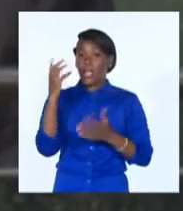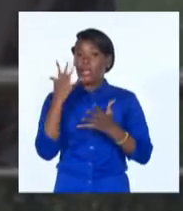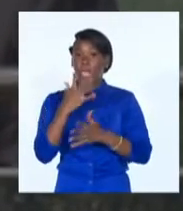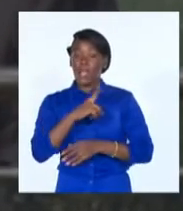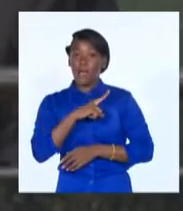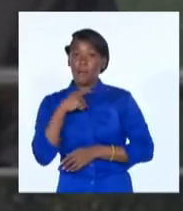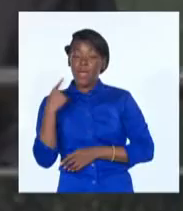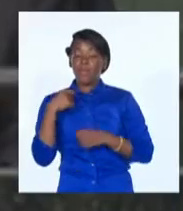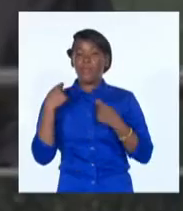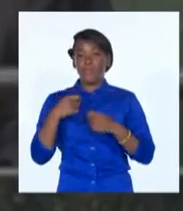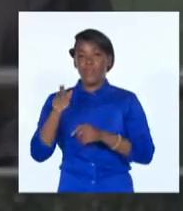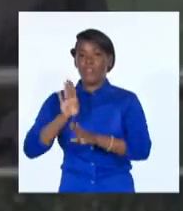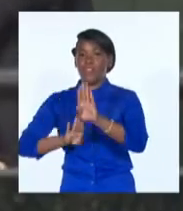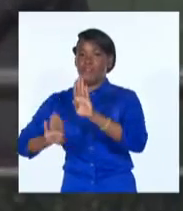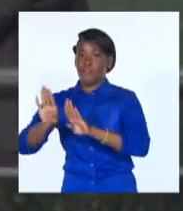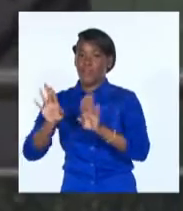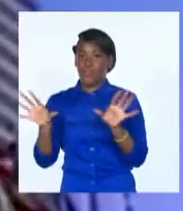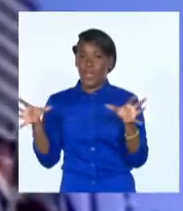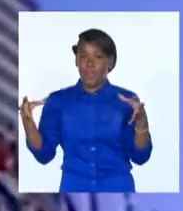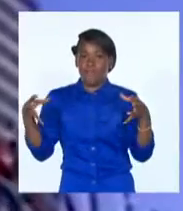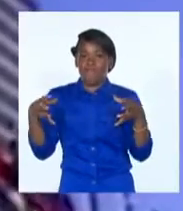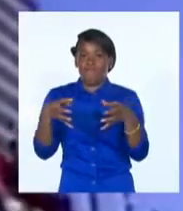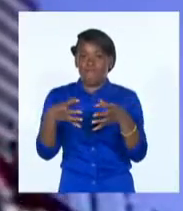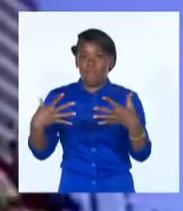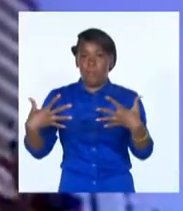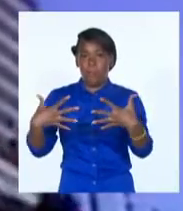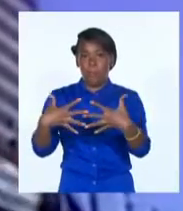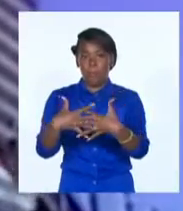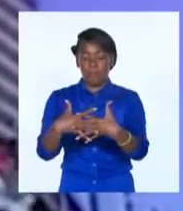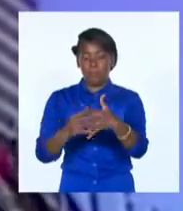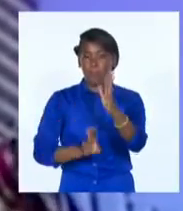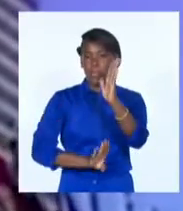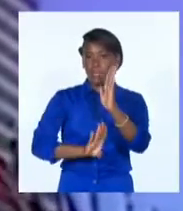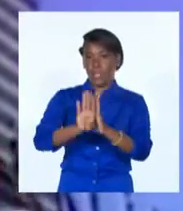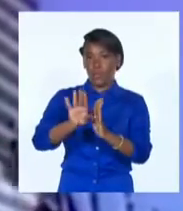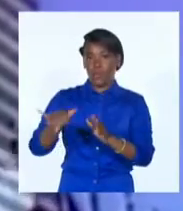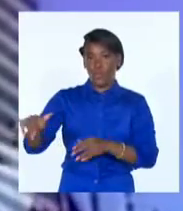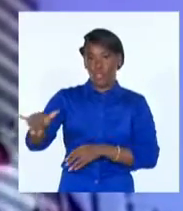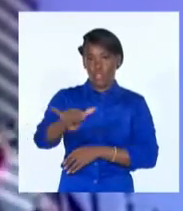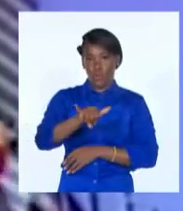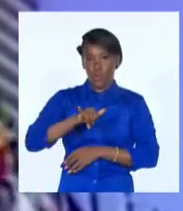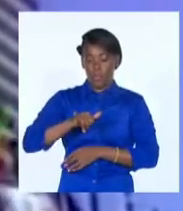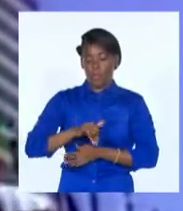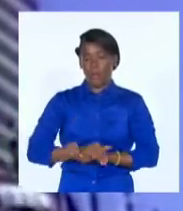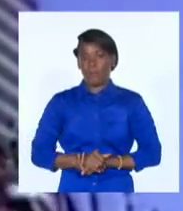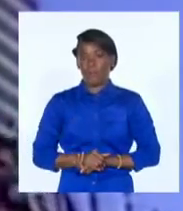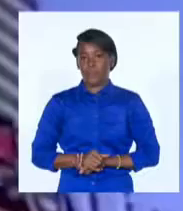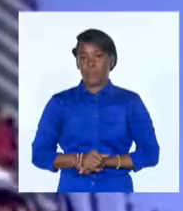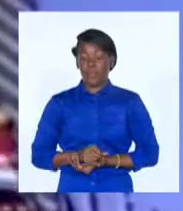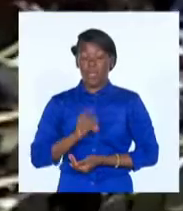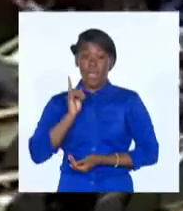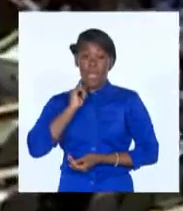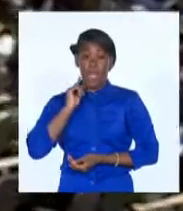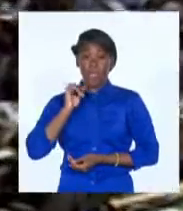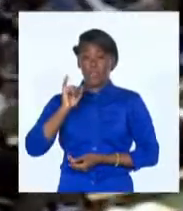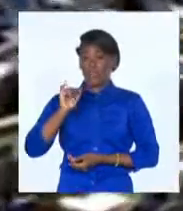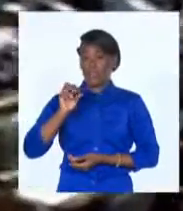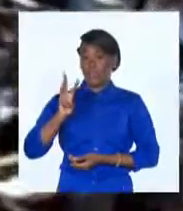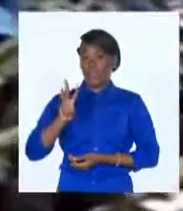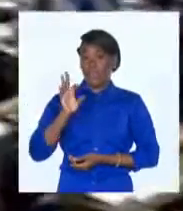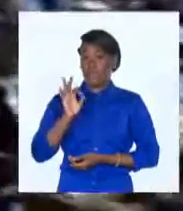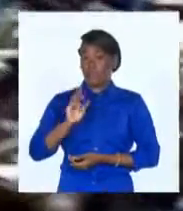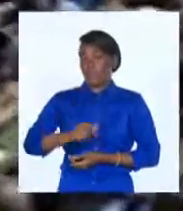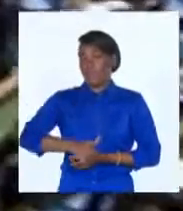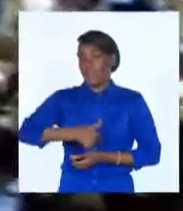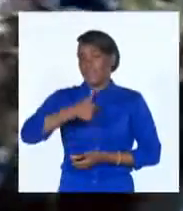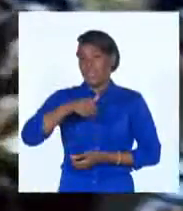y acercarla a los pueblos. En los últimos 63 años, en 6 ocasiones, los máximos líderes cubanos han estado